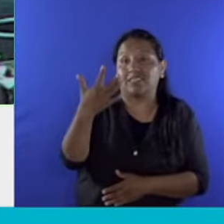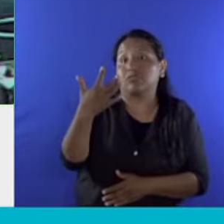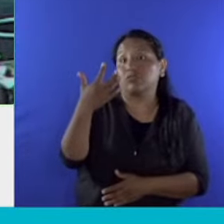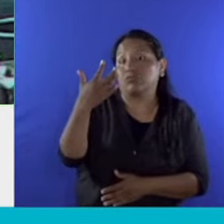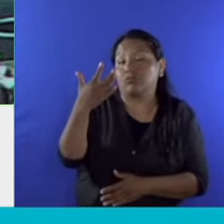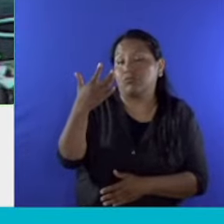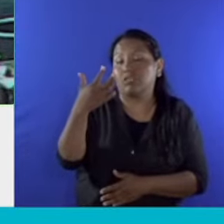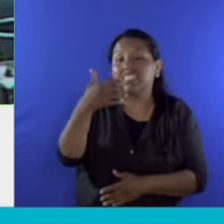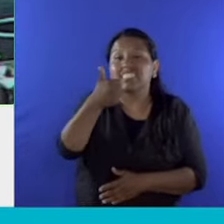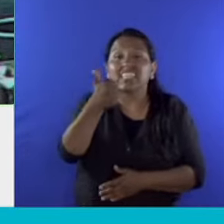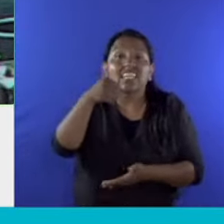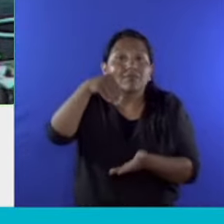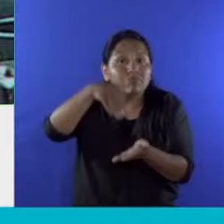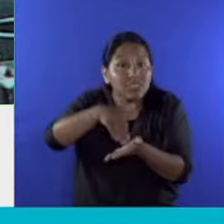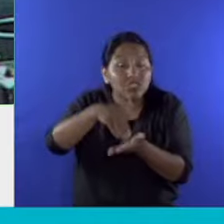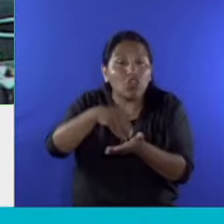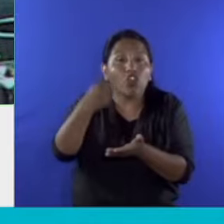bonaerenses,